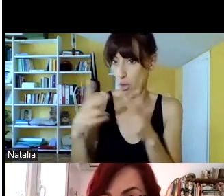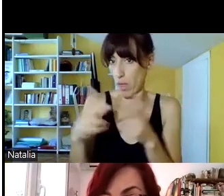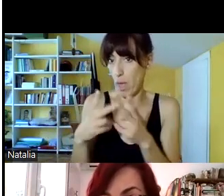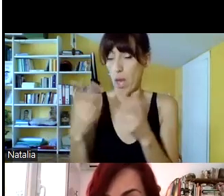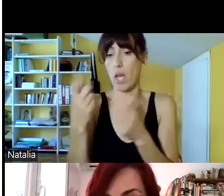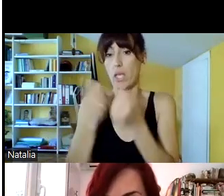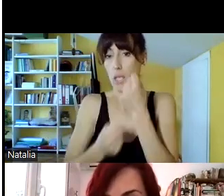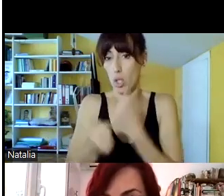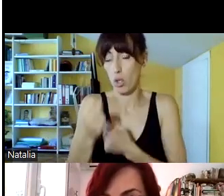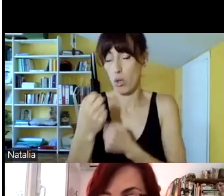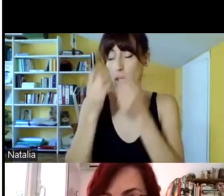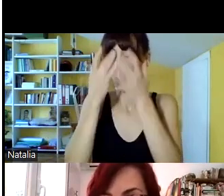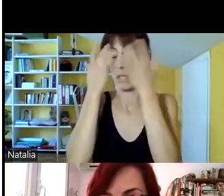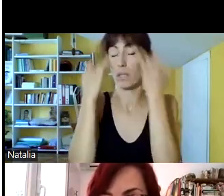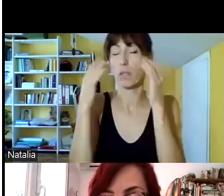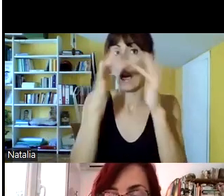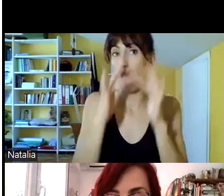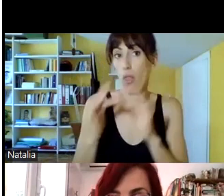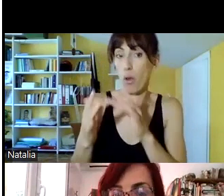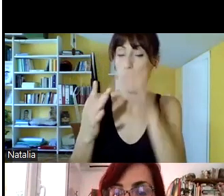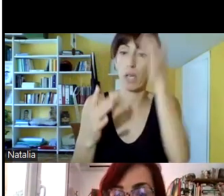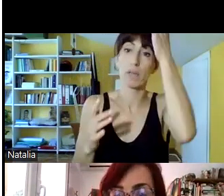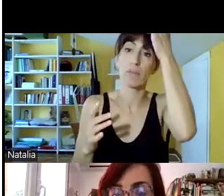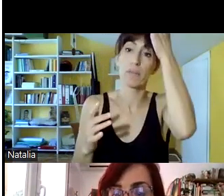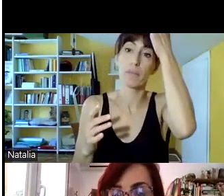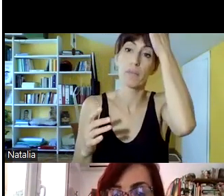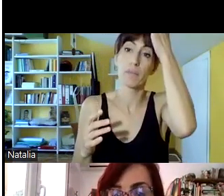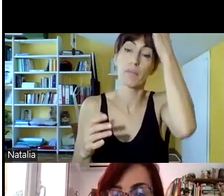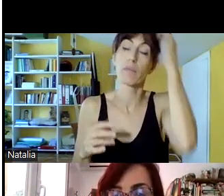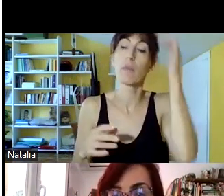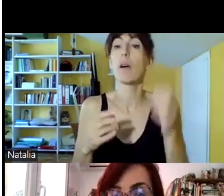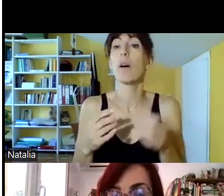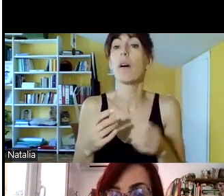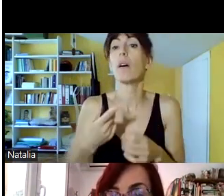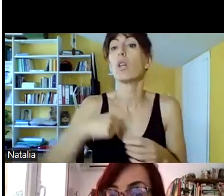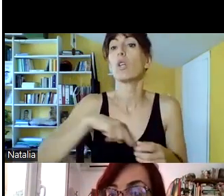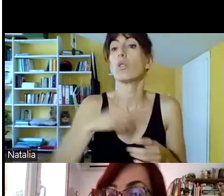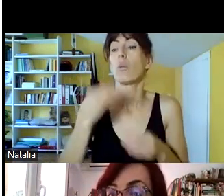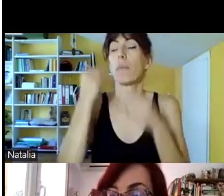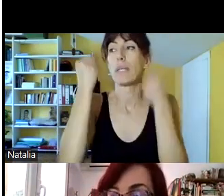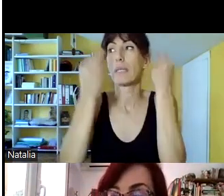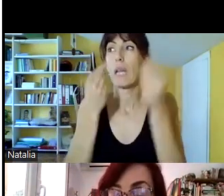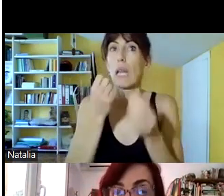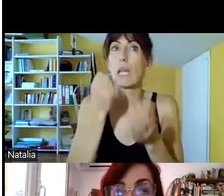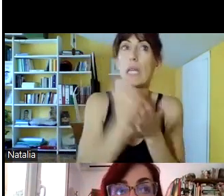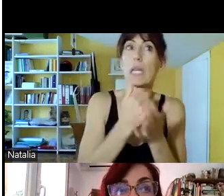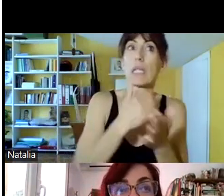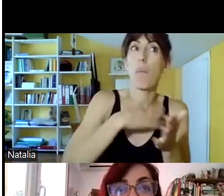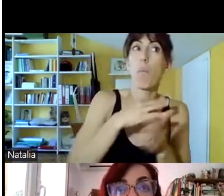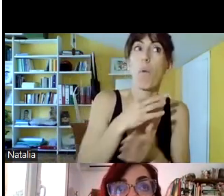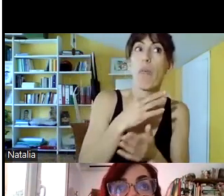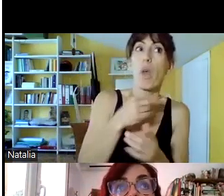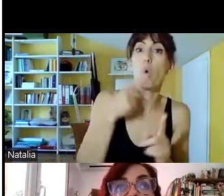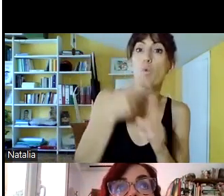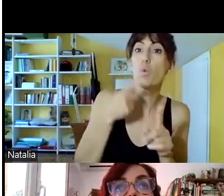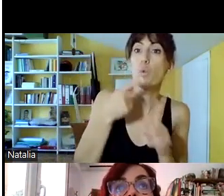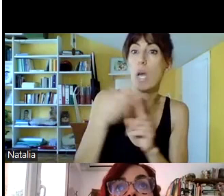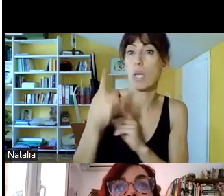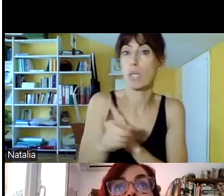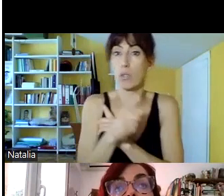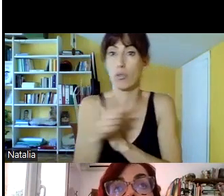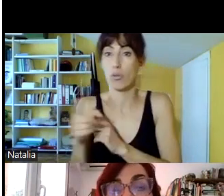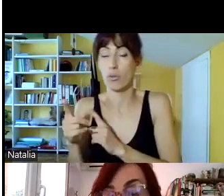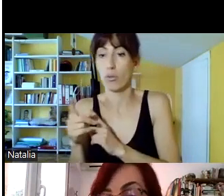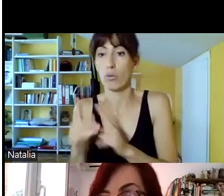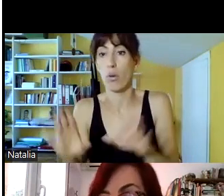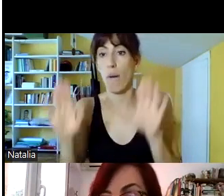económicas, ¿no? Relacionales. Entonces, bueno, trabajar con que la etiqueta puede usarse o no, pero no es